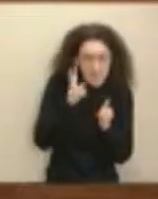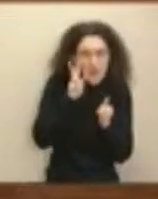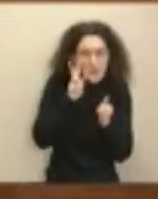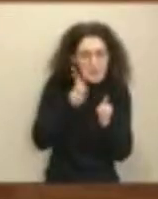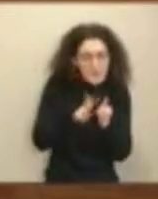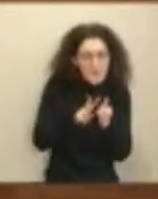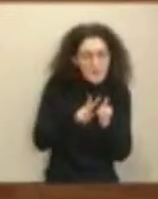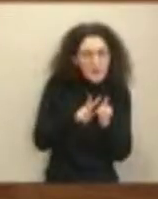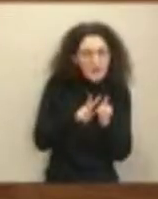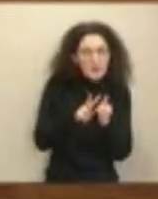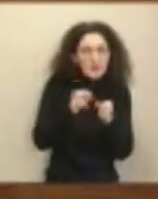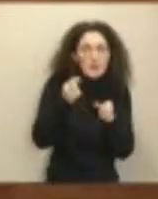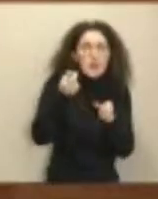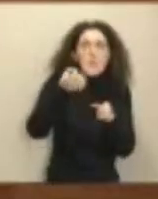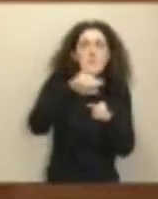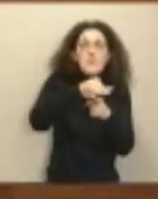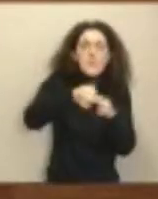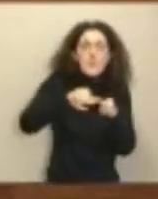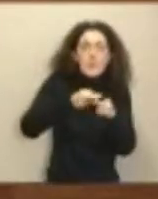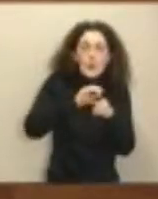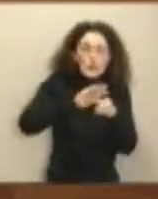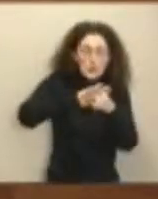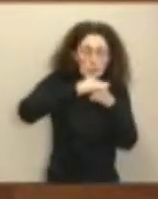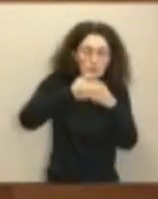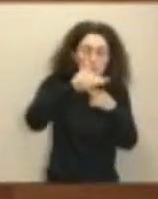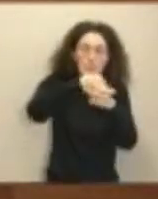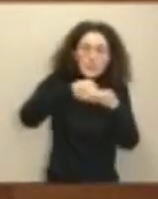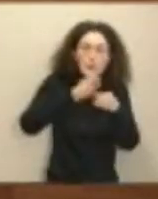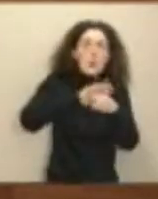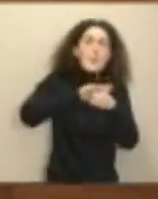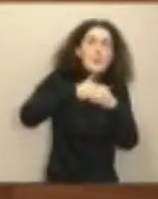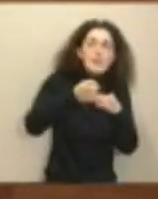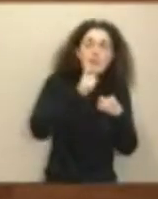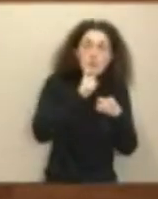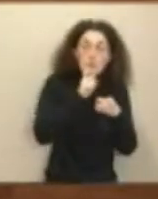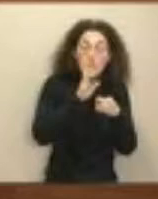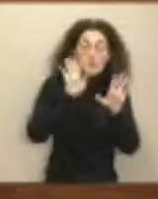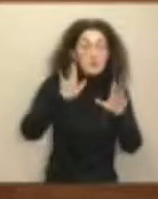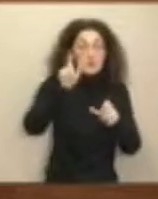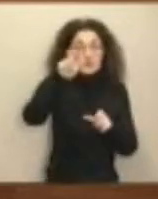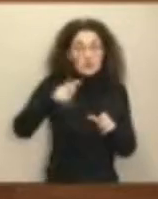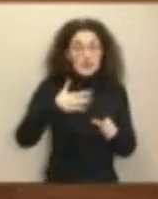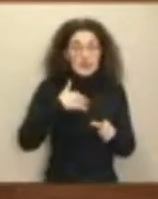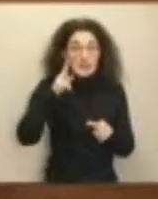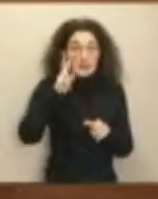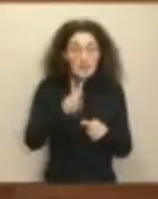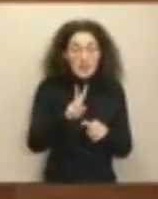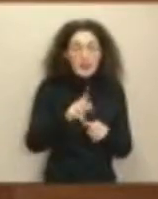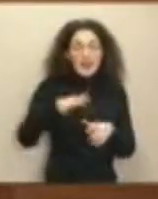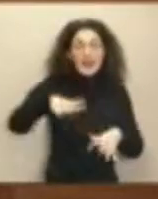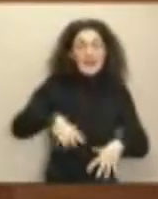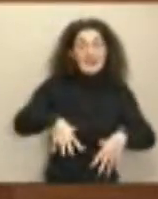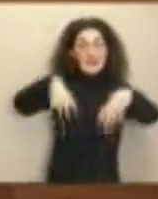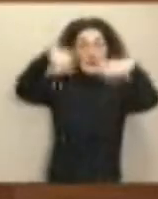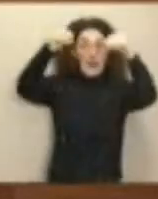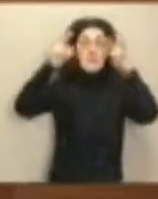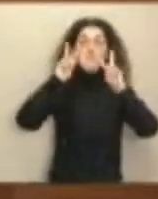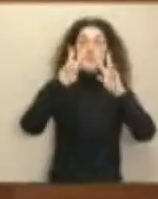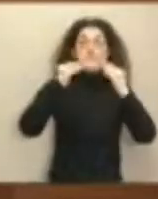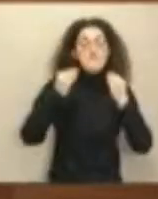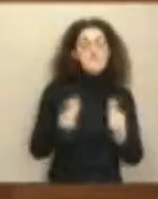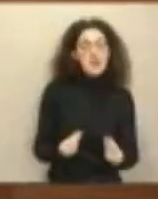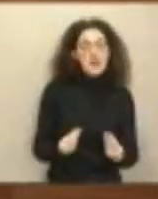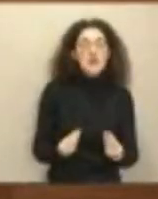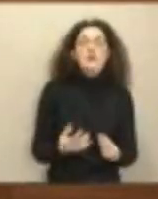divisar la porosidad de su superficie. Pero el que quiere ver bien una catedral